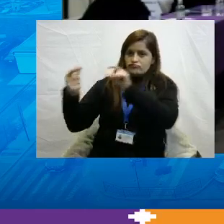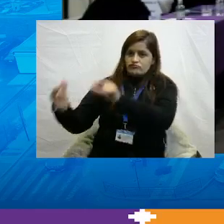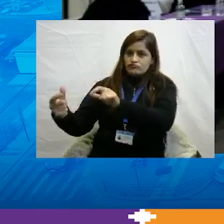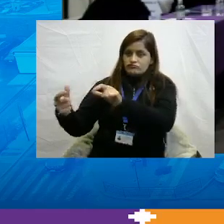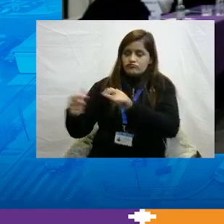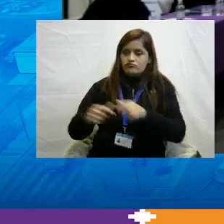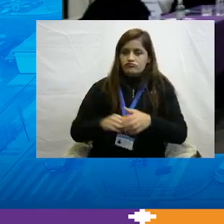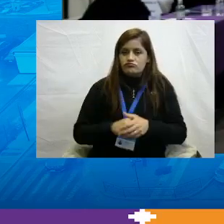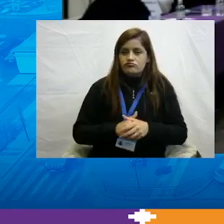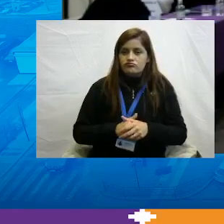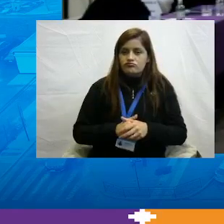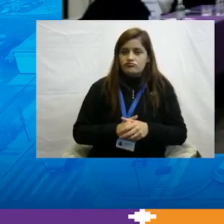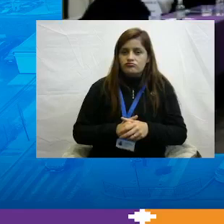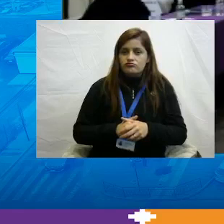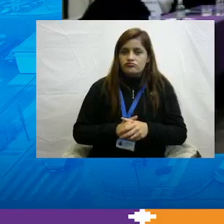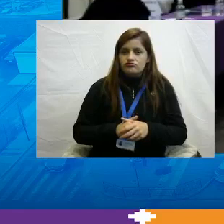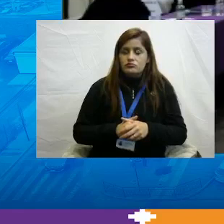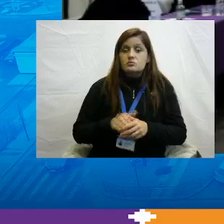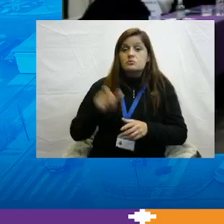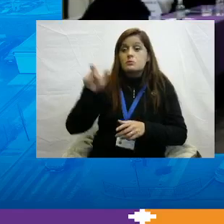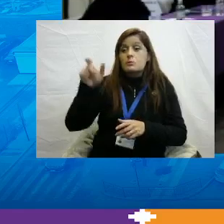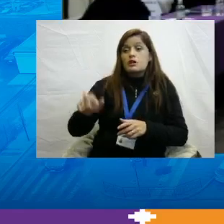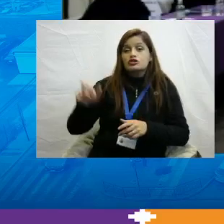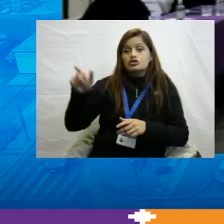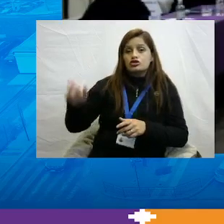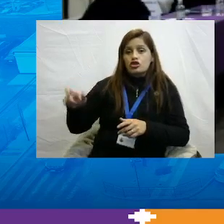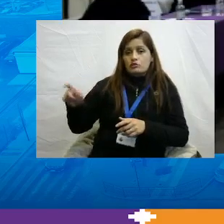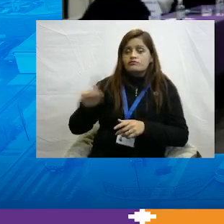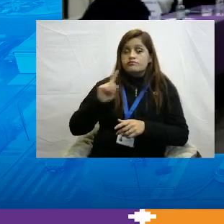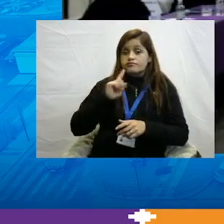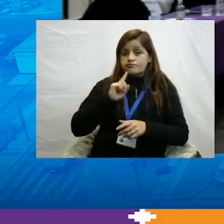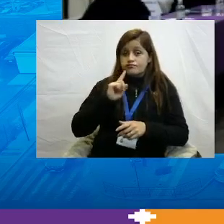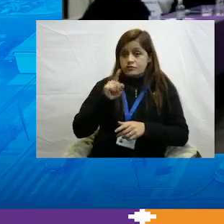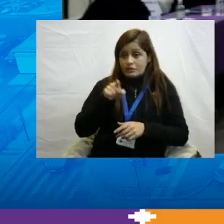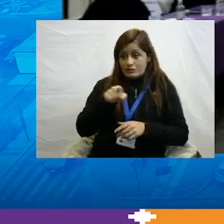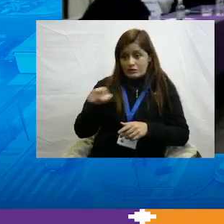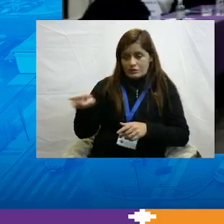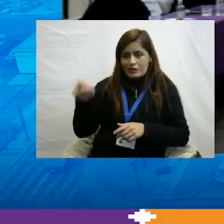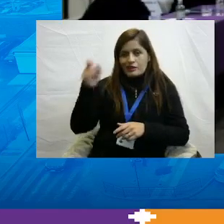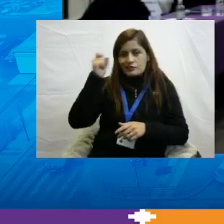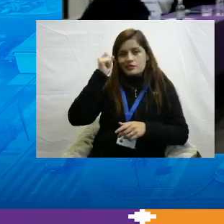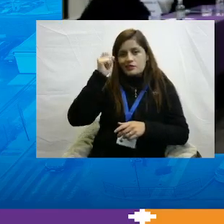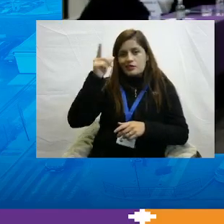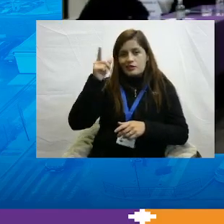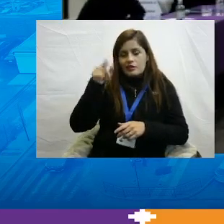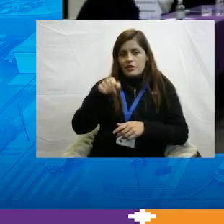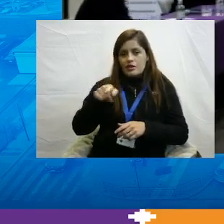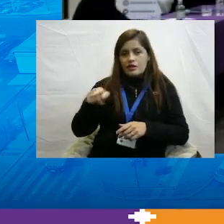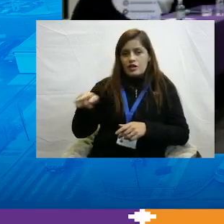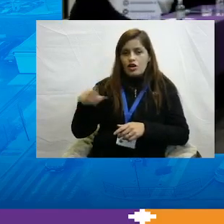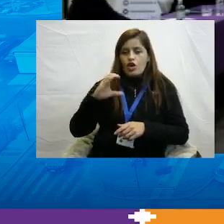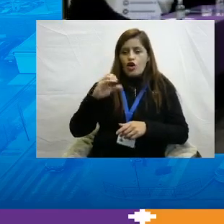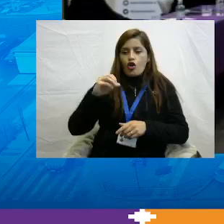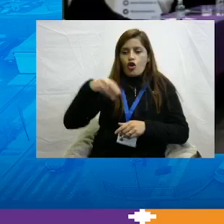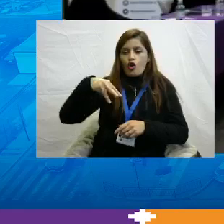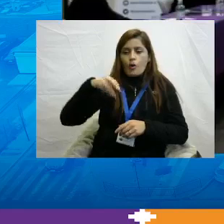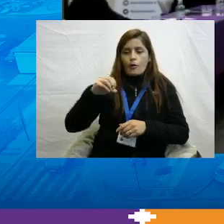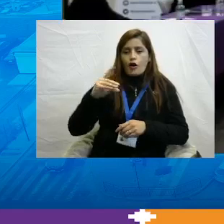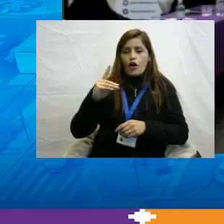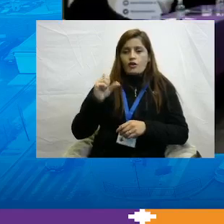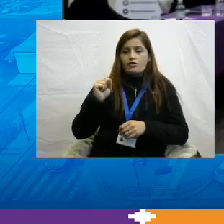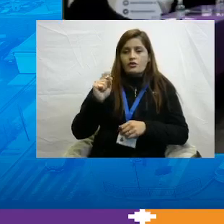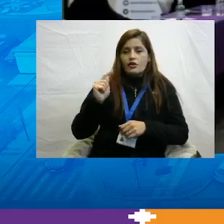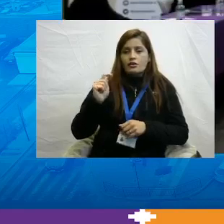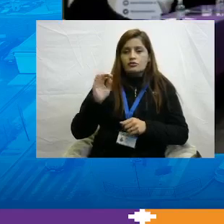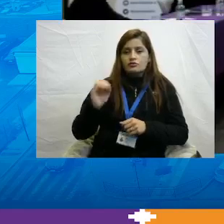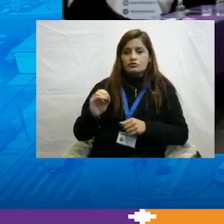se notifica a las personas que se encuentran ahí y se entiende que en este caso el comodato se pone término con el